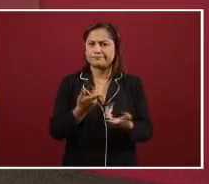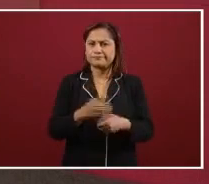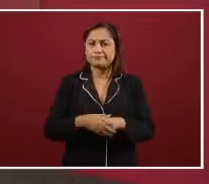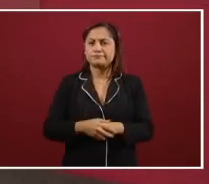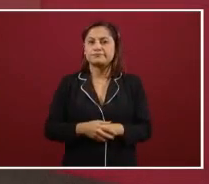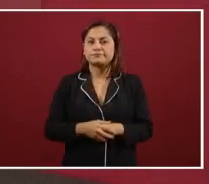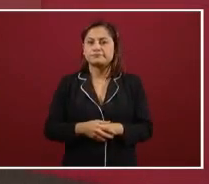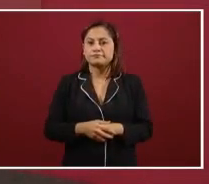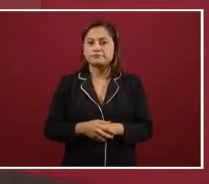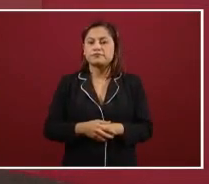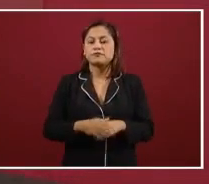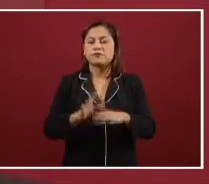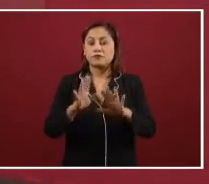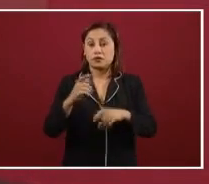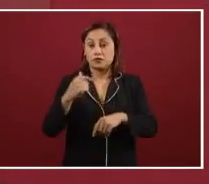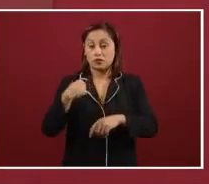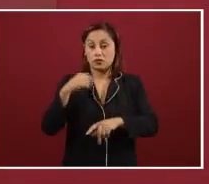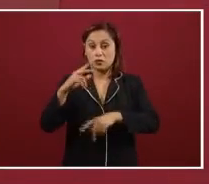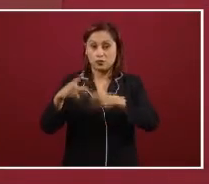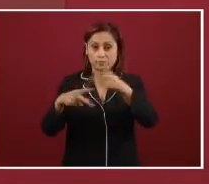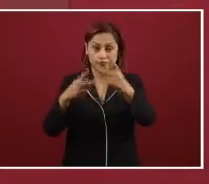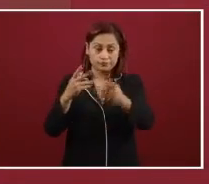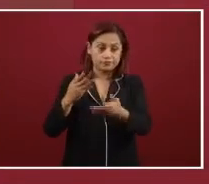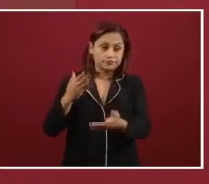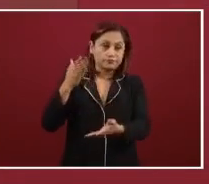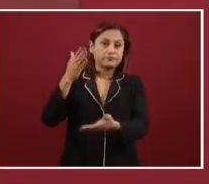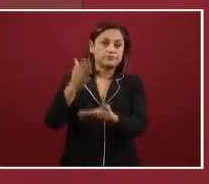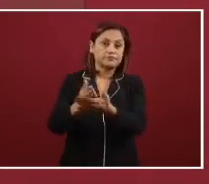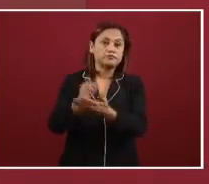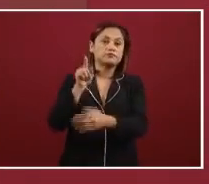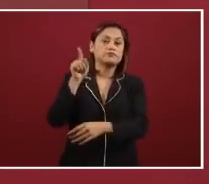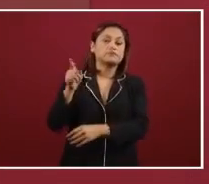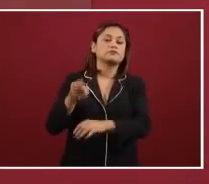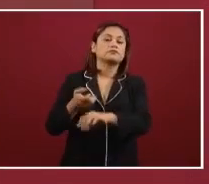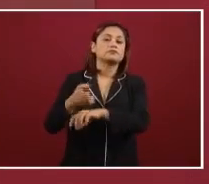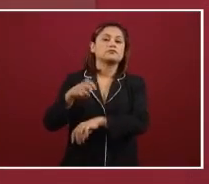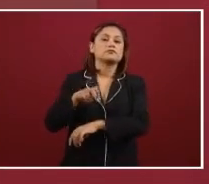y lo fui a decir a Quintana Roo.